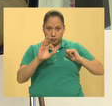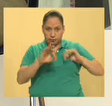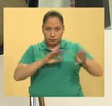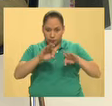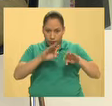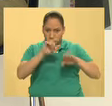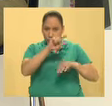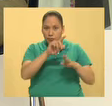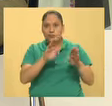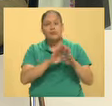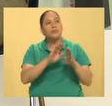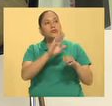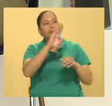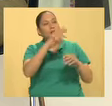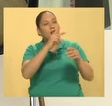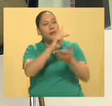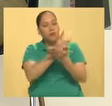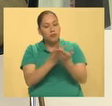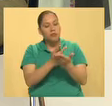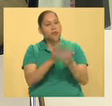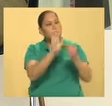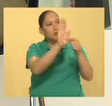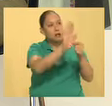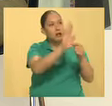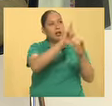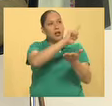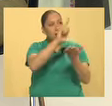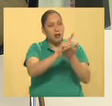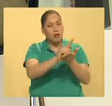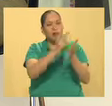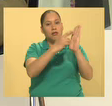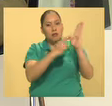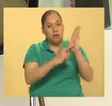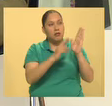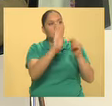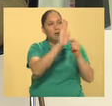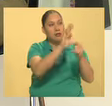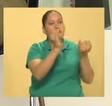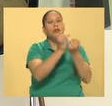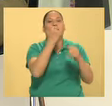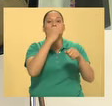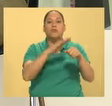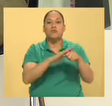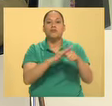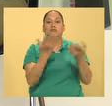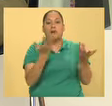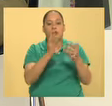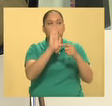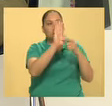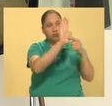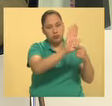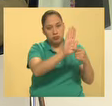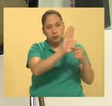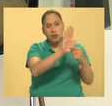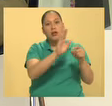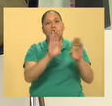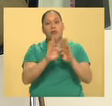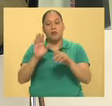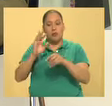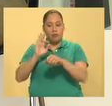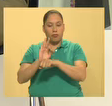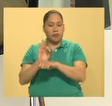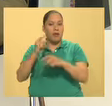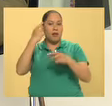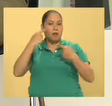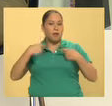que modifiquen las disposiciones legislativas, reglamentarias y prácticas administrativas que redunden en una mejor protección a los derechos